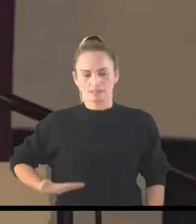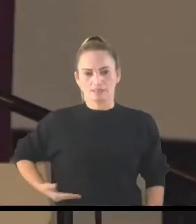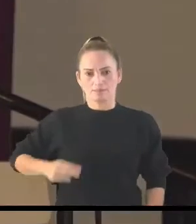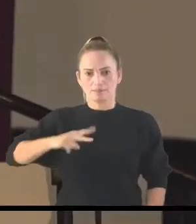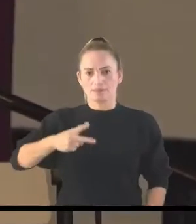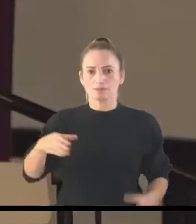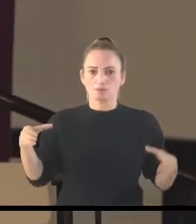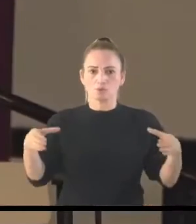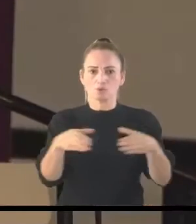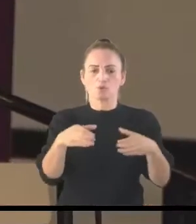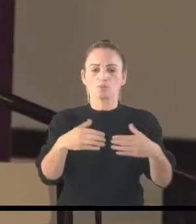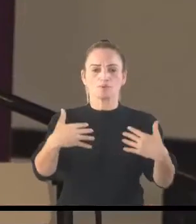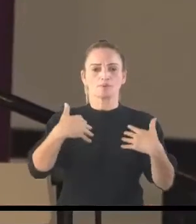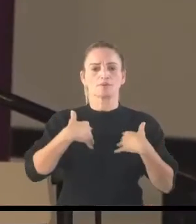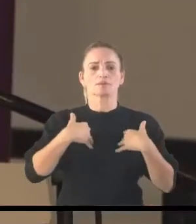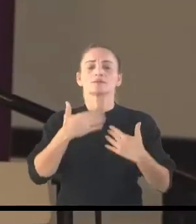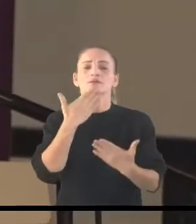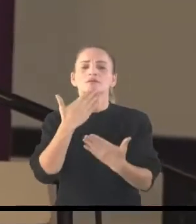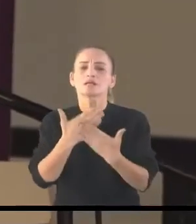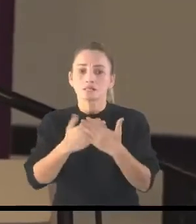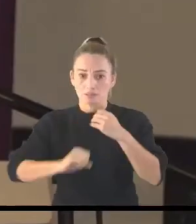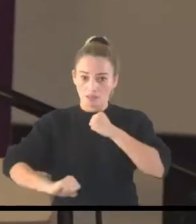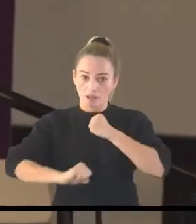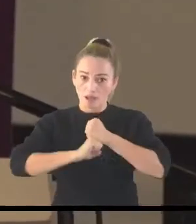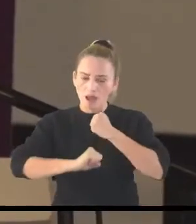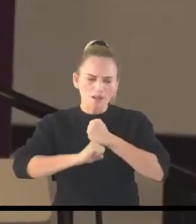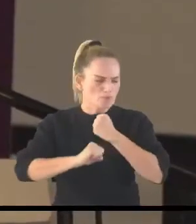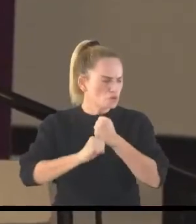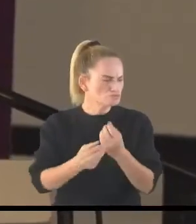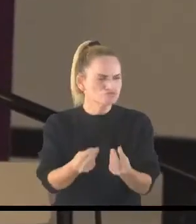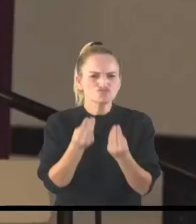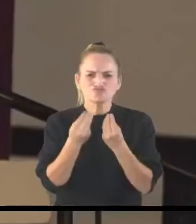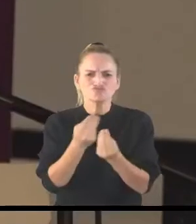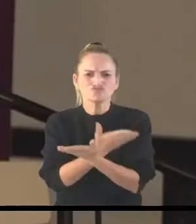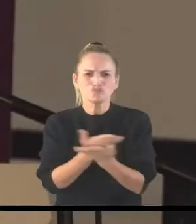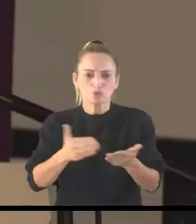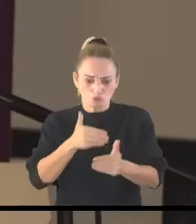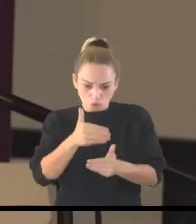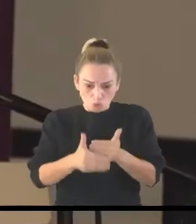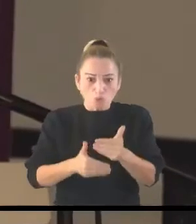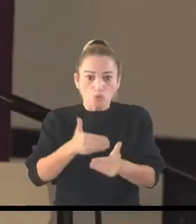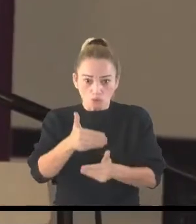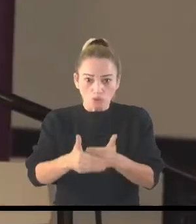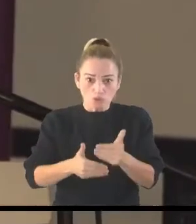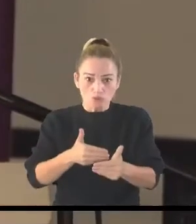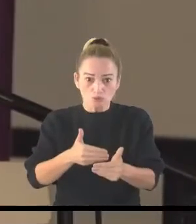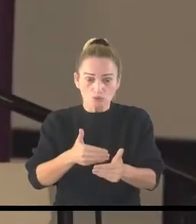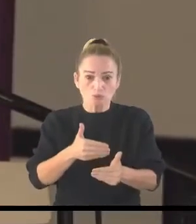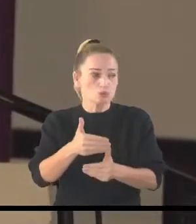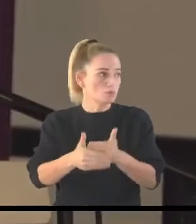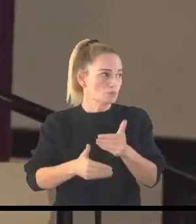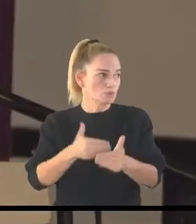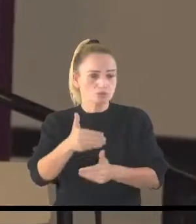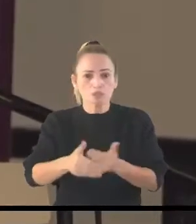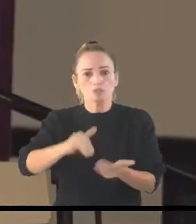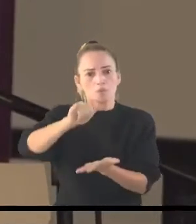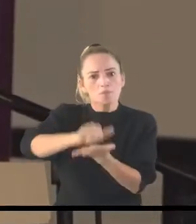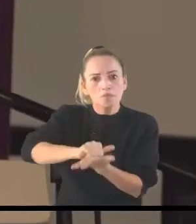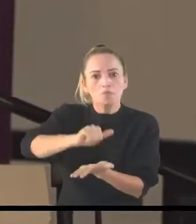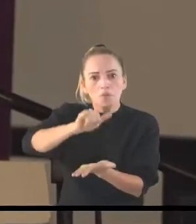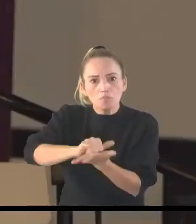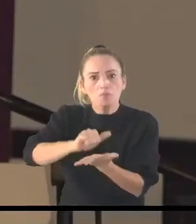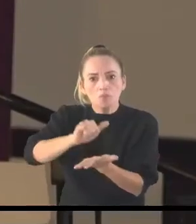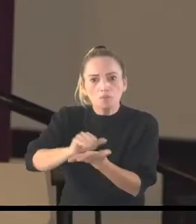la unidad de víctimas, porque nos han apoyado un montón en nuestro proceso de no